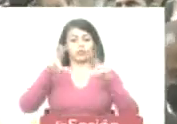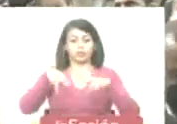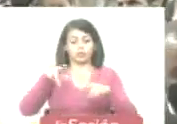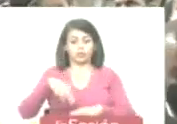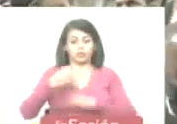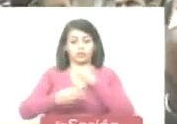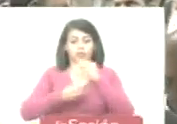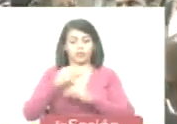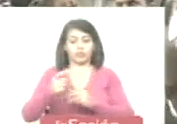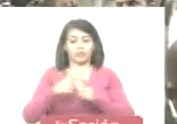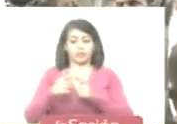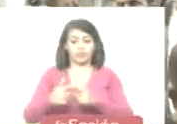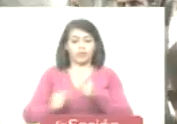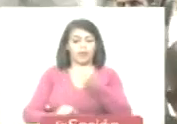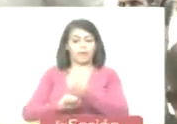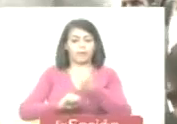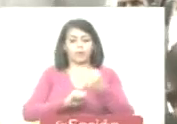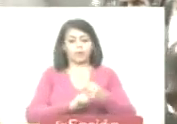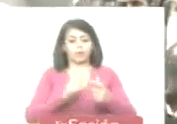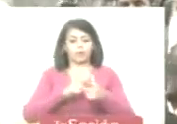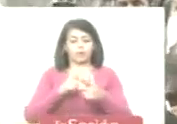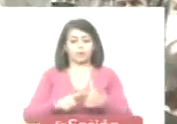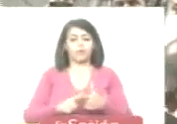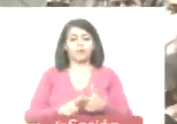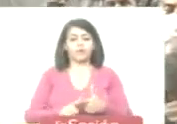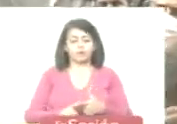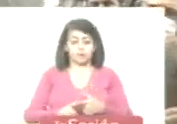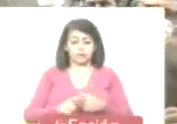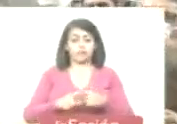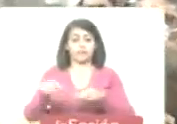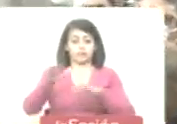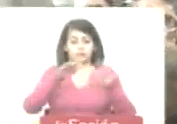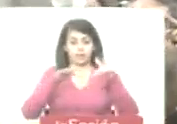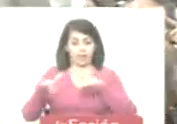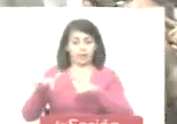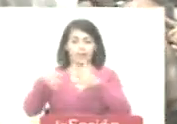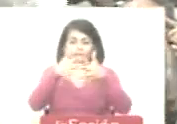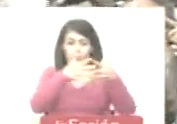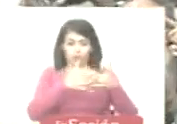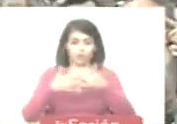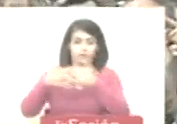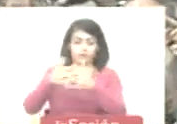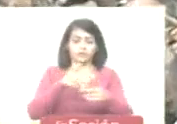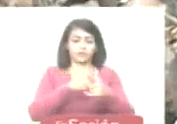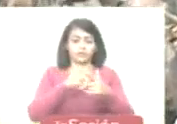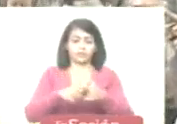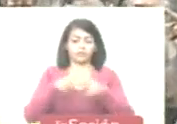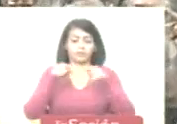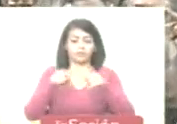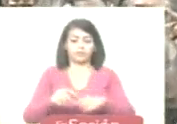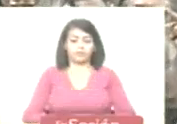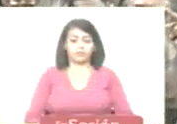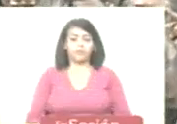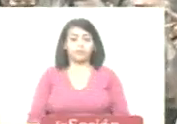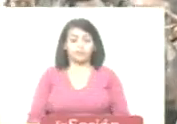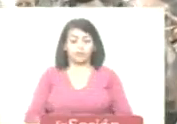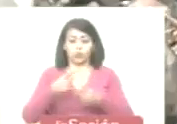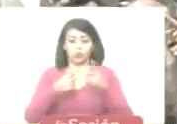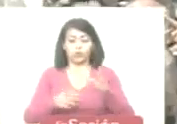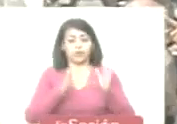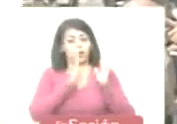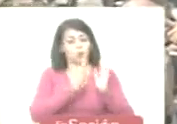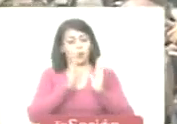dará su respaldo a los títeres del imperialismo norteamericano. De tal manera que pongamos las cosas en su